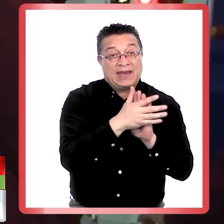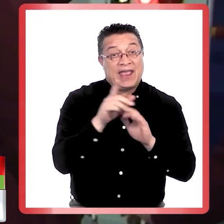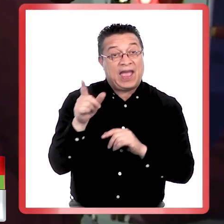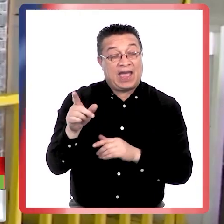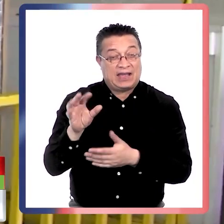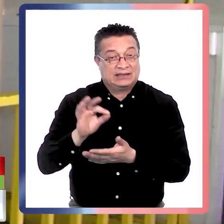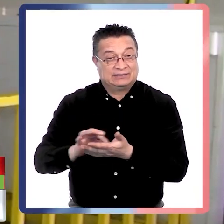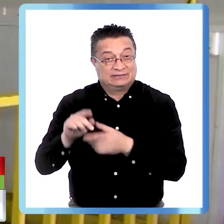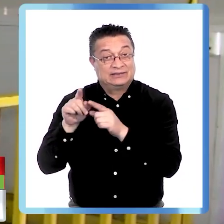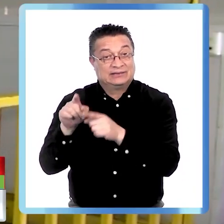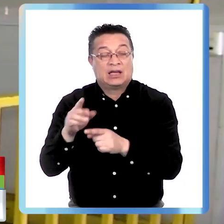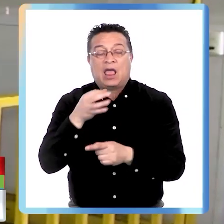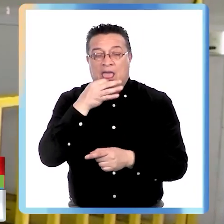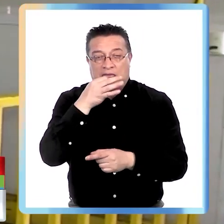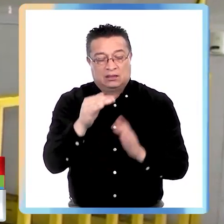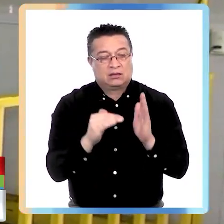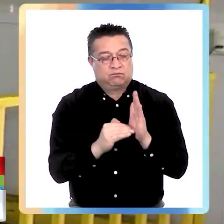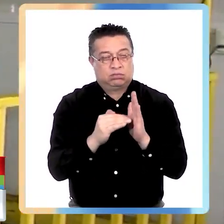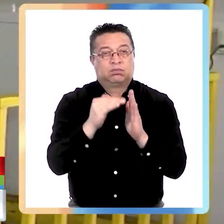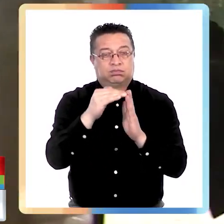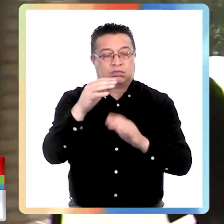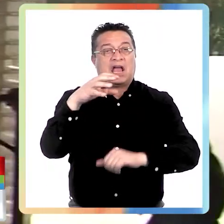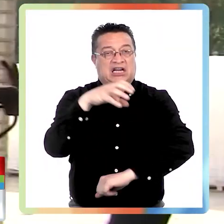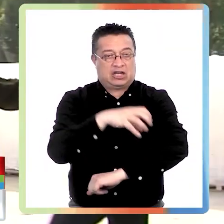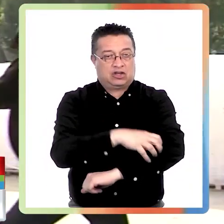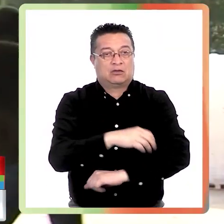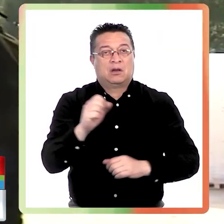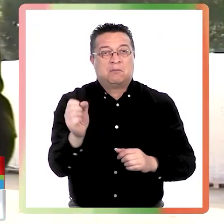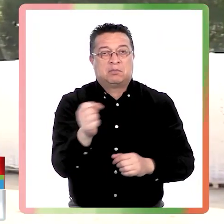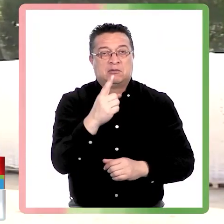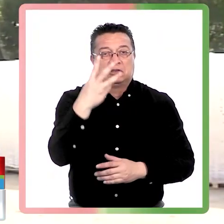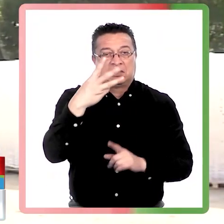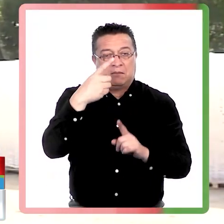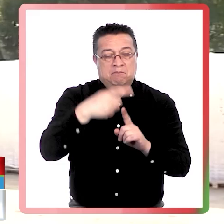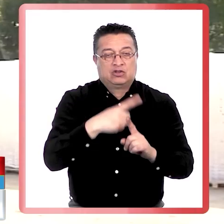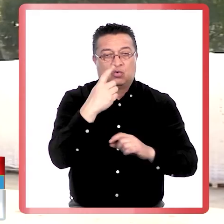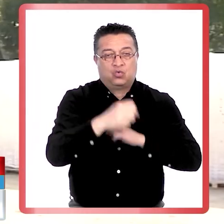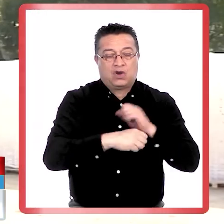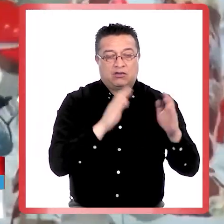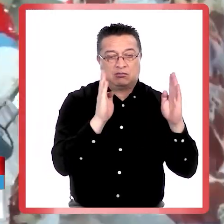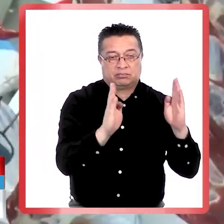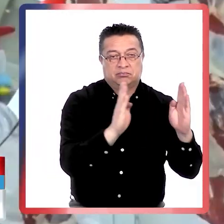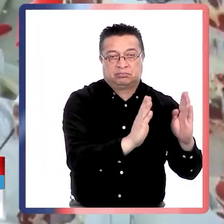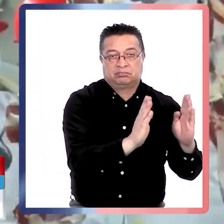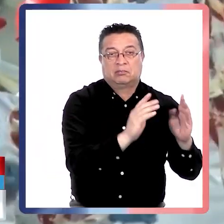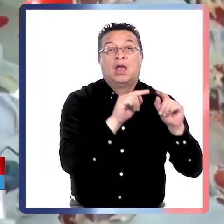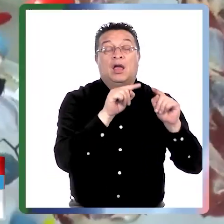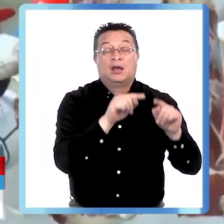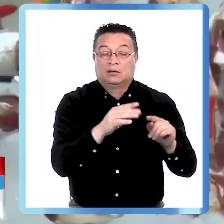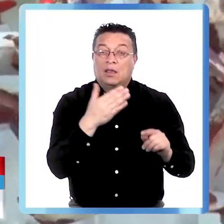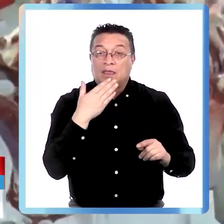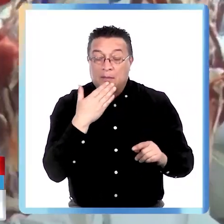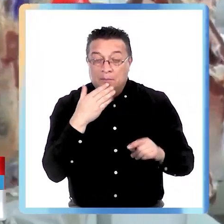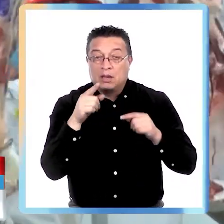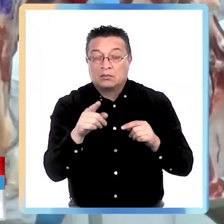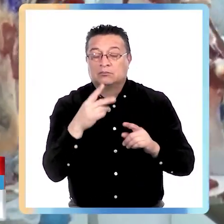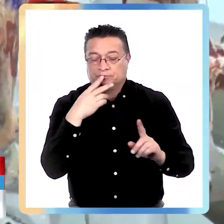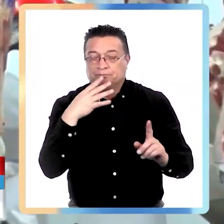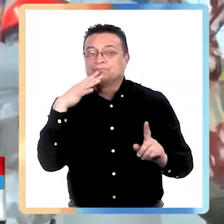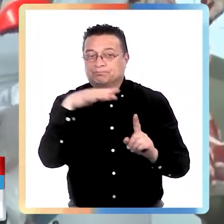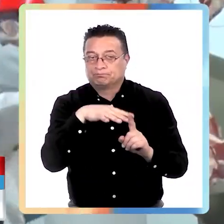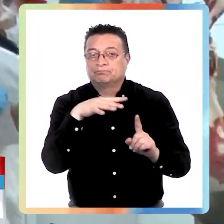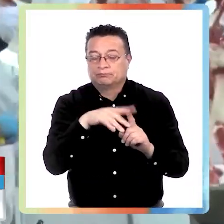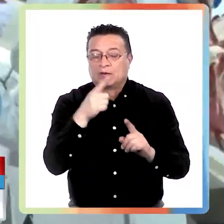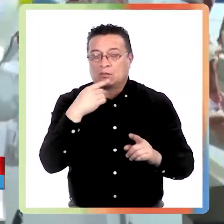López Videla, destacó el crecimiento que ha experimentado la región en el primer trimestre del año. De igual forma, López Videla